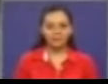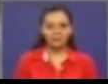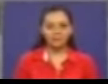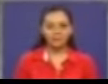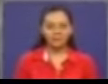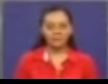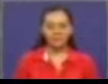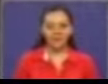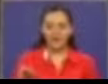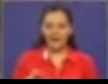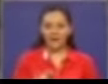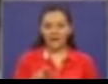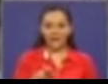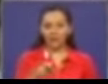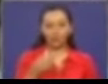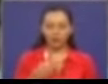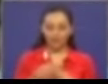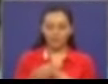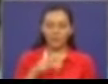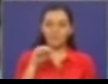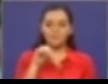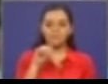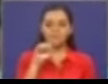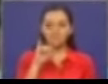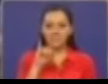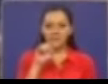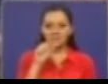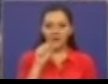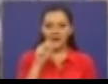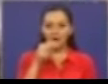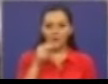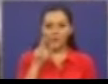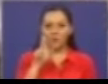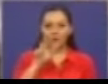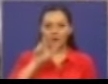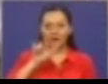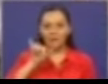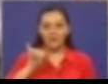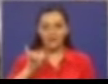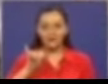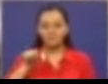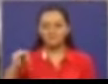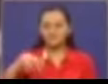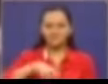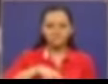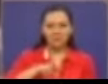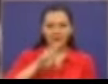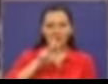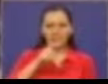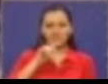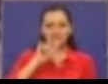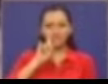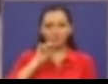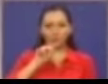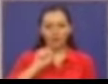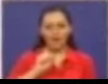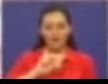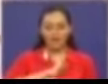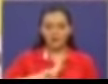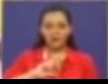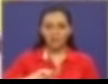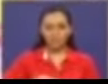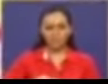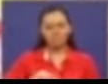Cobijada por el río Misahuallín nace Archidona, cantón de la provincia del Napo. Esta población tiene alrededor de